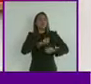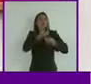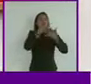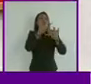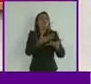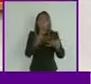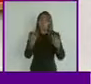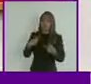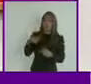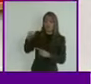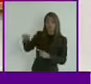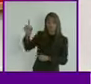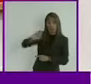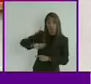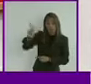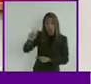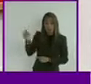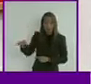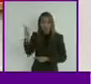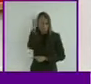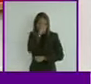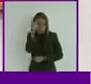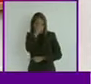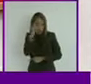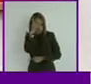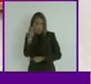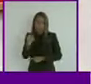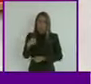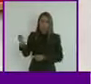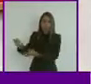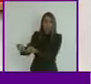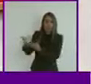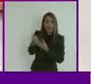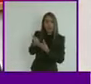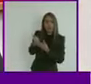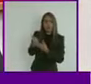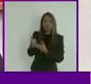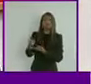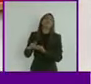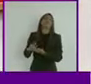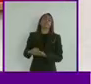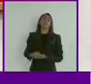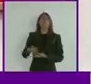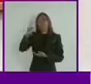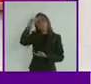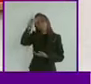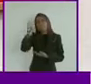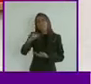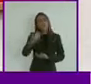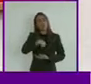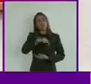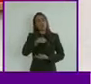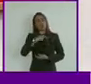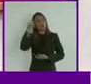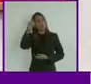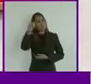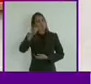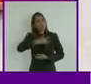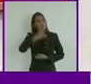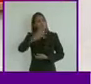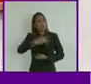sea profesional en psicología para que nos pueda brindar un apoyo psicológico para mejorar nuestra salud mental, para